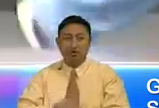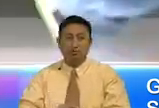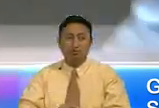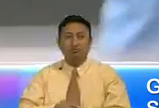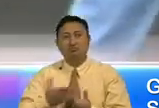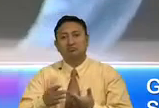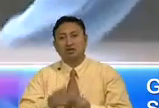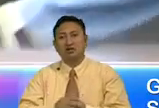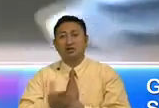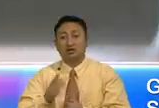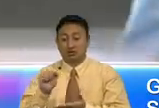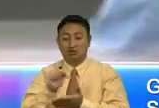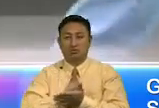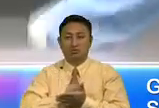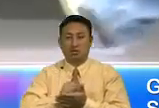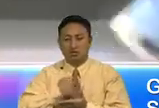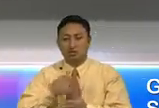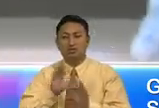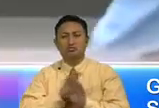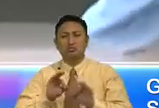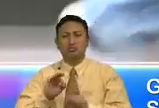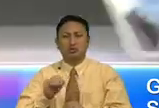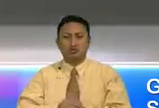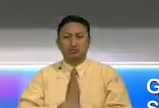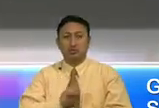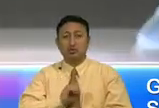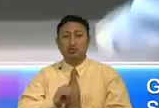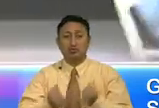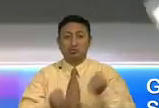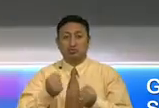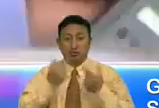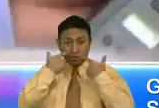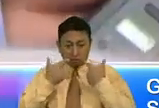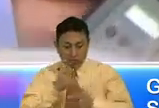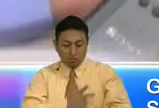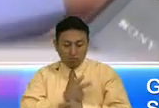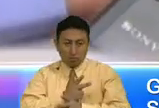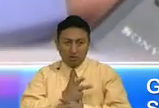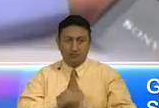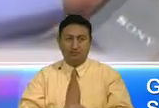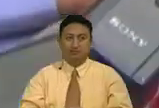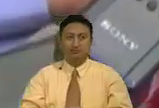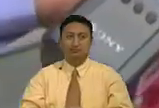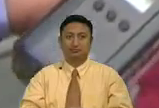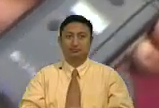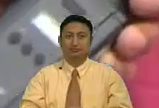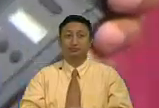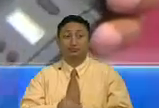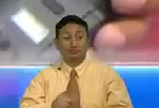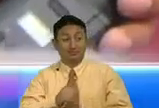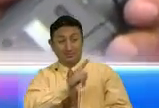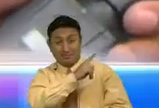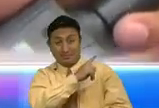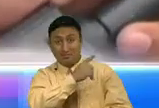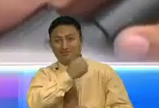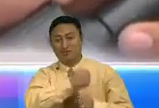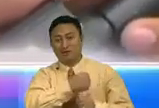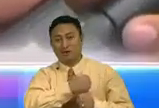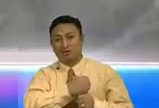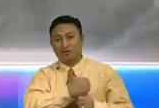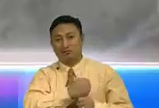alguna franela en mano ofreciendo sus servicios como cuidador de carros en la zona. Eran chambero allá en el basurero, igual que